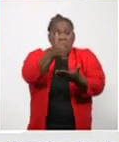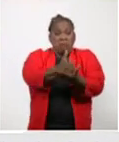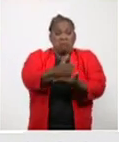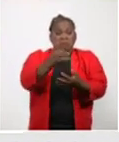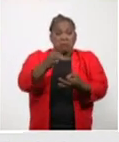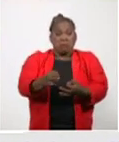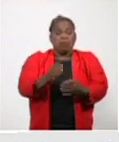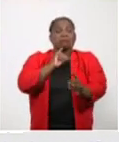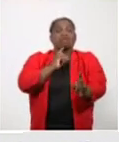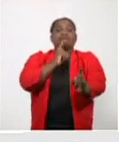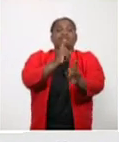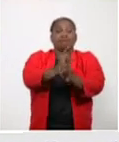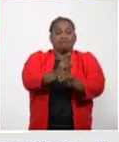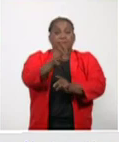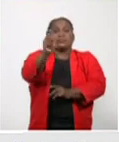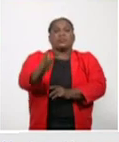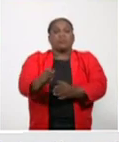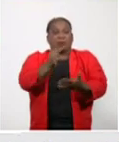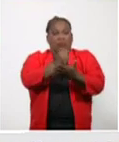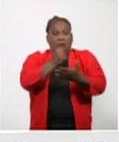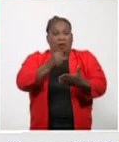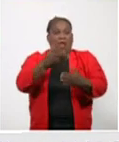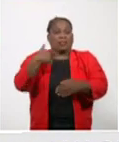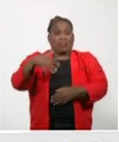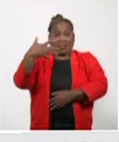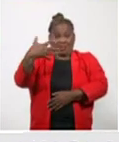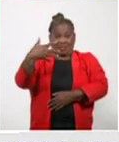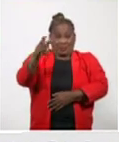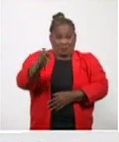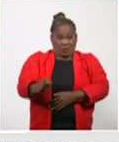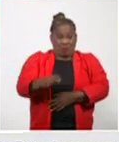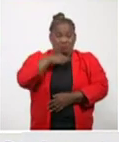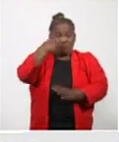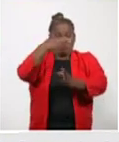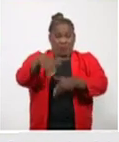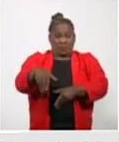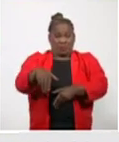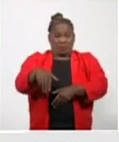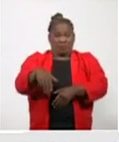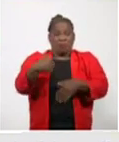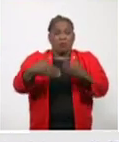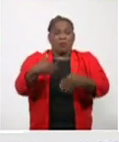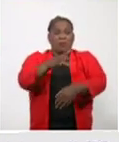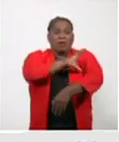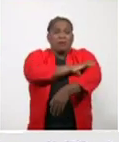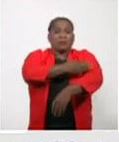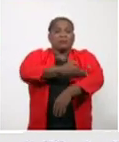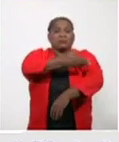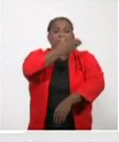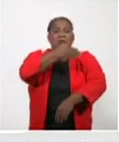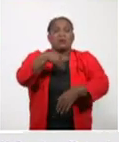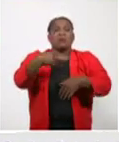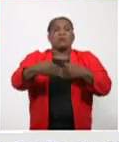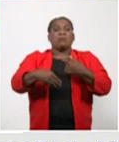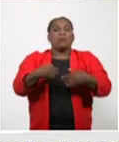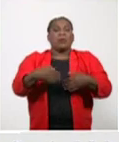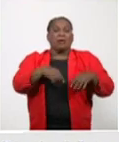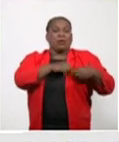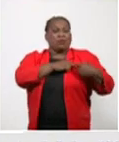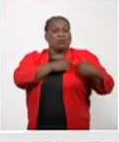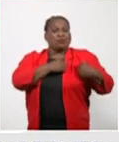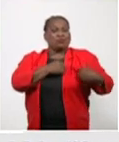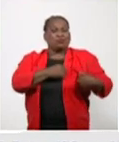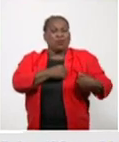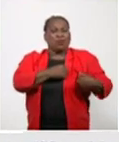contacto de caso confirmado previamente, hipertensión y una valvulopatía aórtica, que